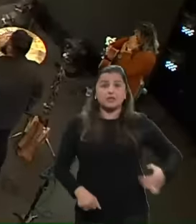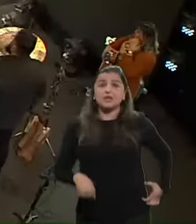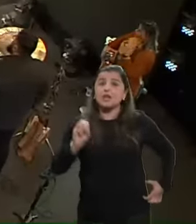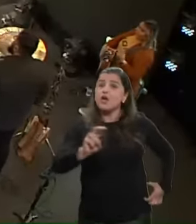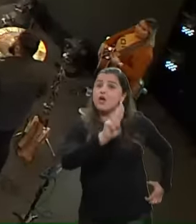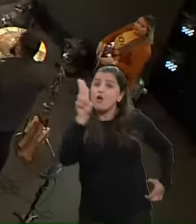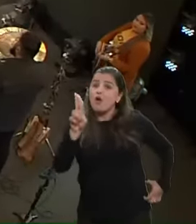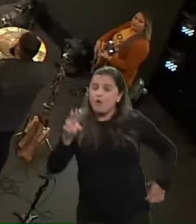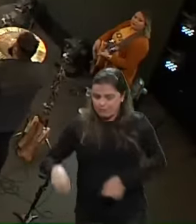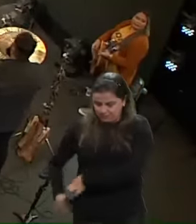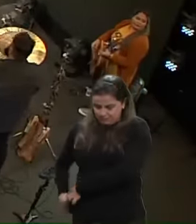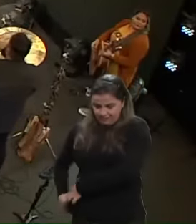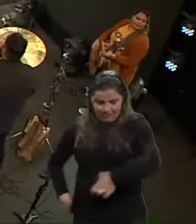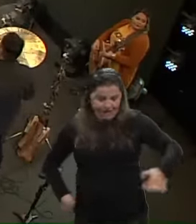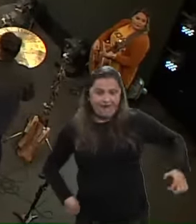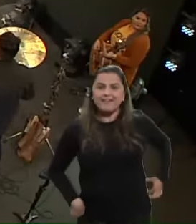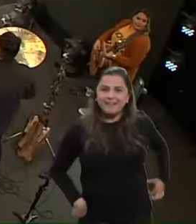Coloca un cinto.